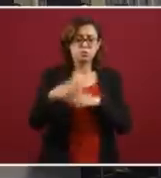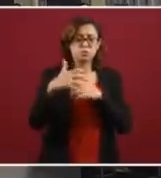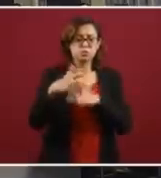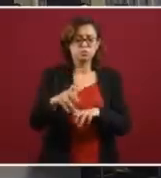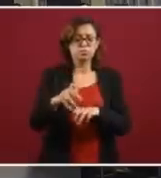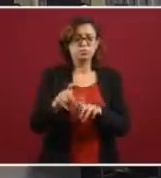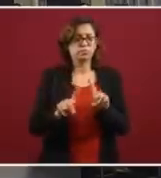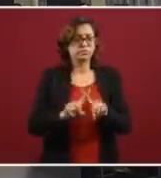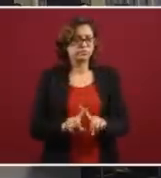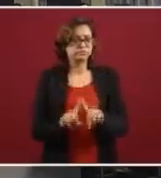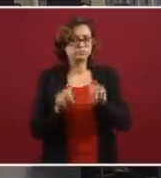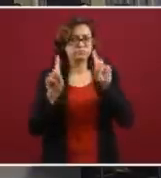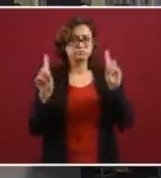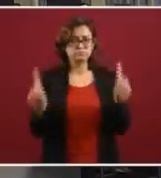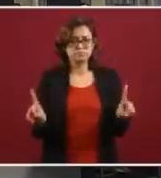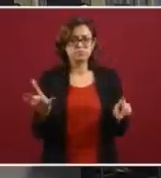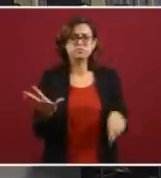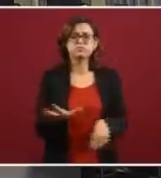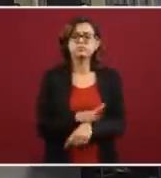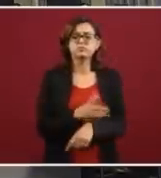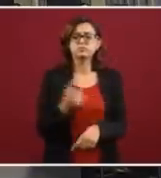que diferente, porque